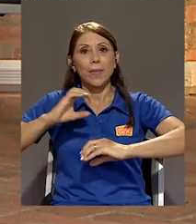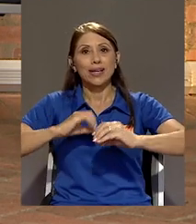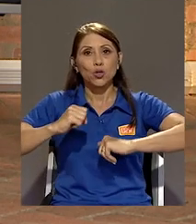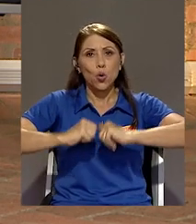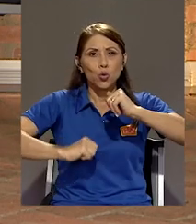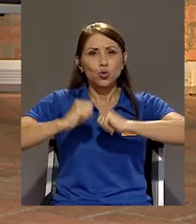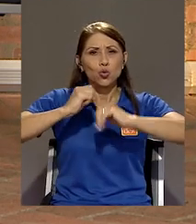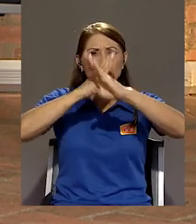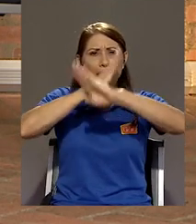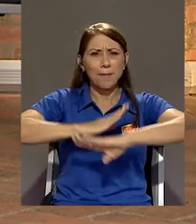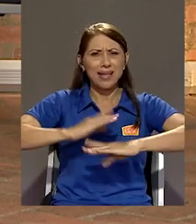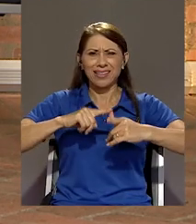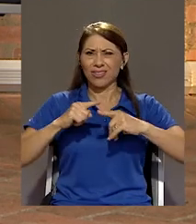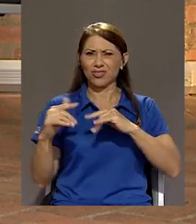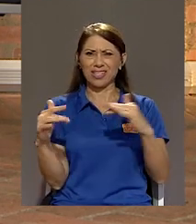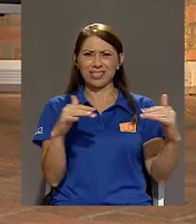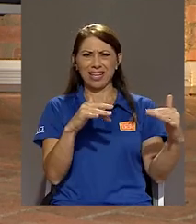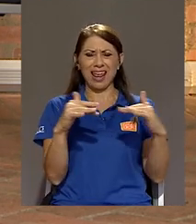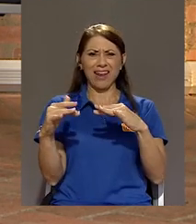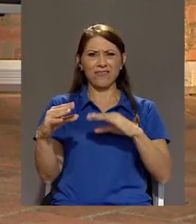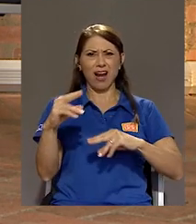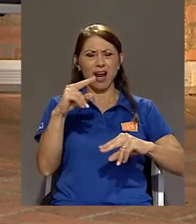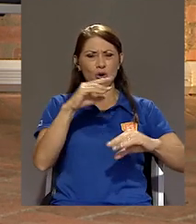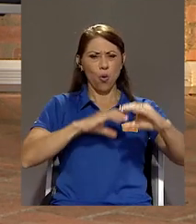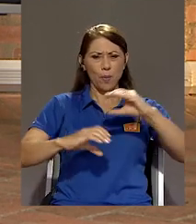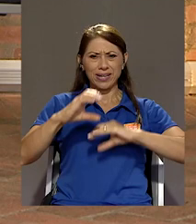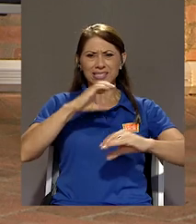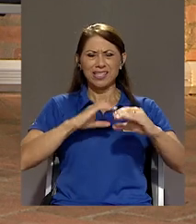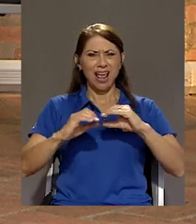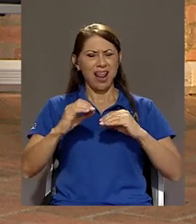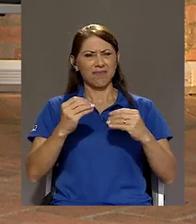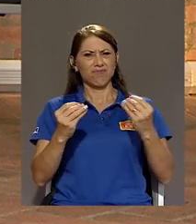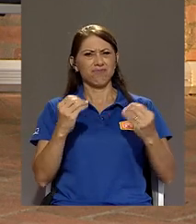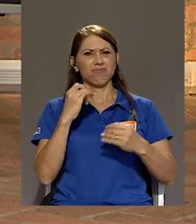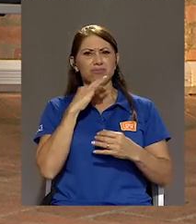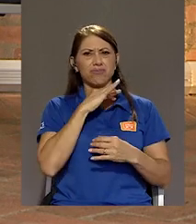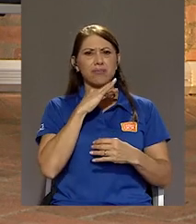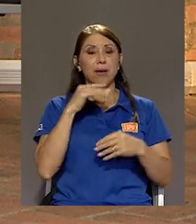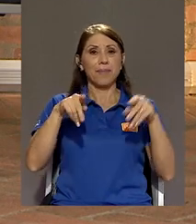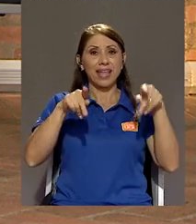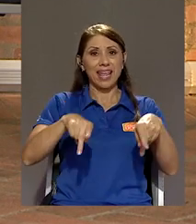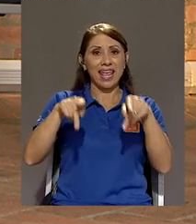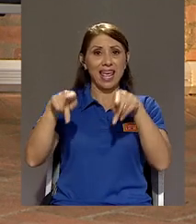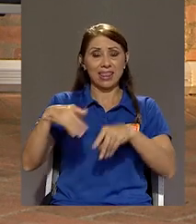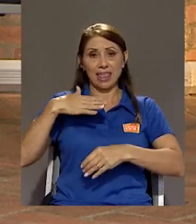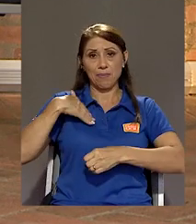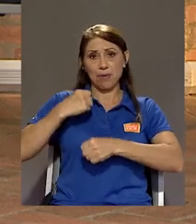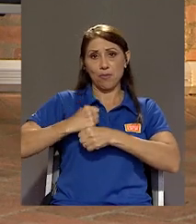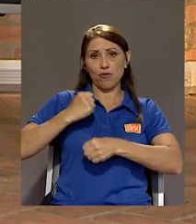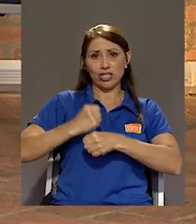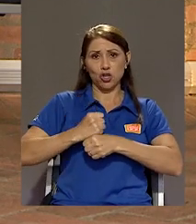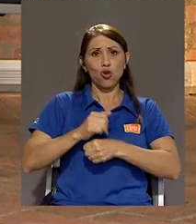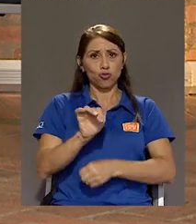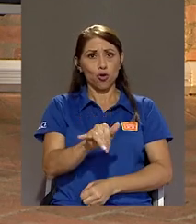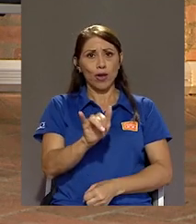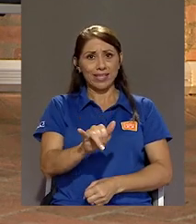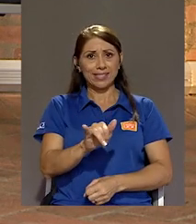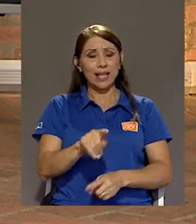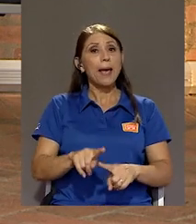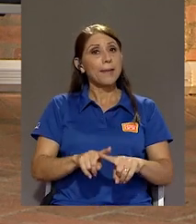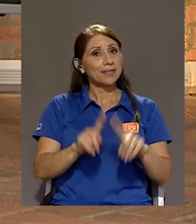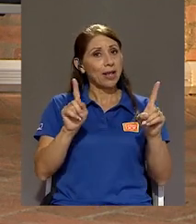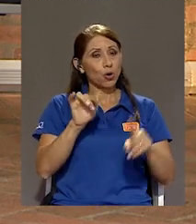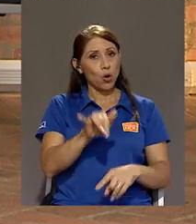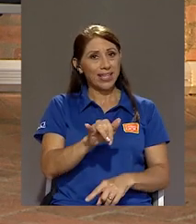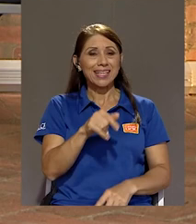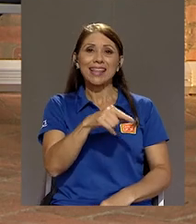de manera que eso de guerra comercial suena como un contrasentido, y por lo menos para la gente de mi profesión lo es. Sin